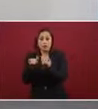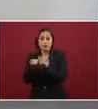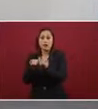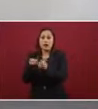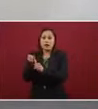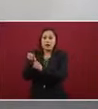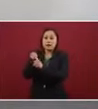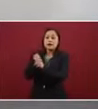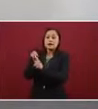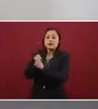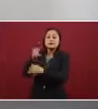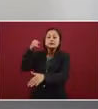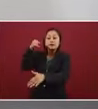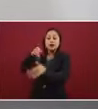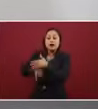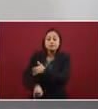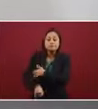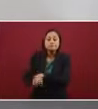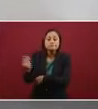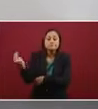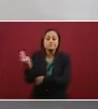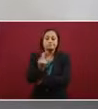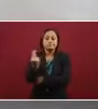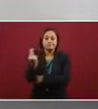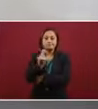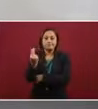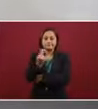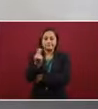si hubo